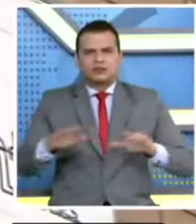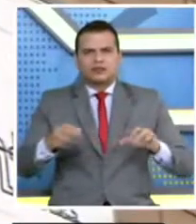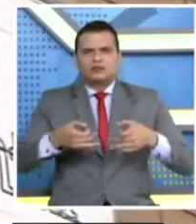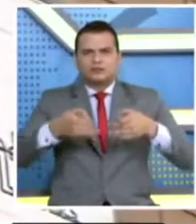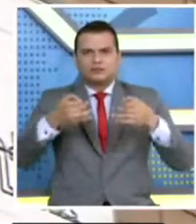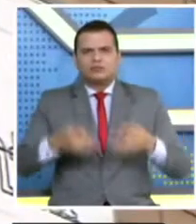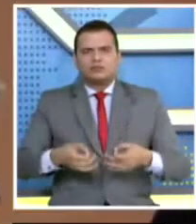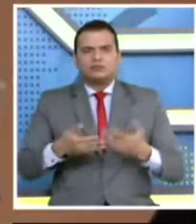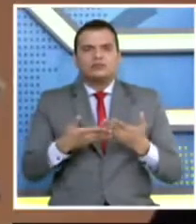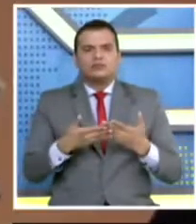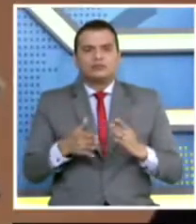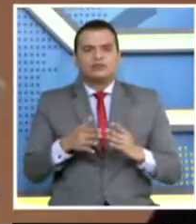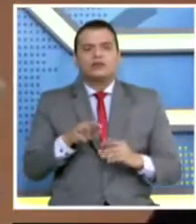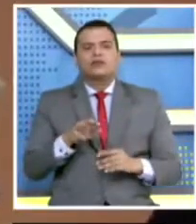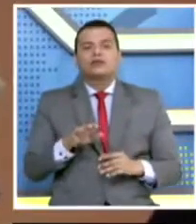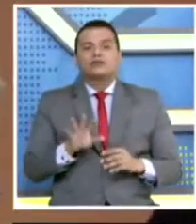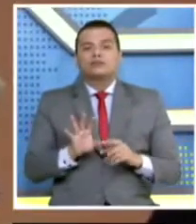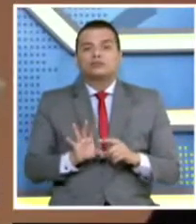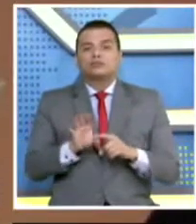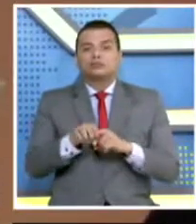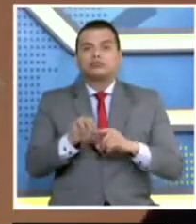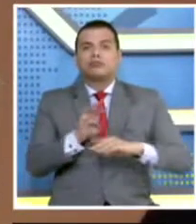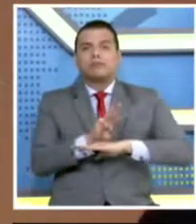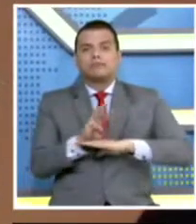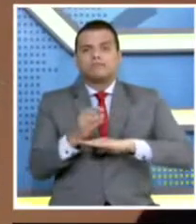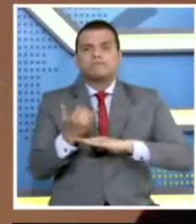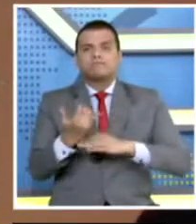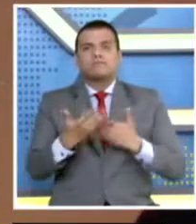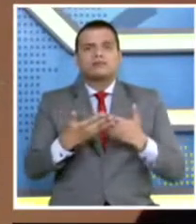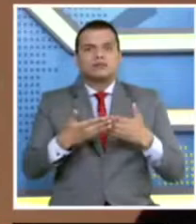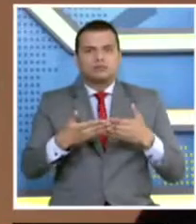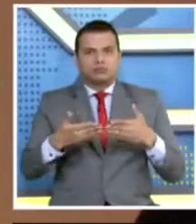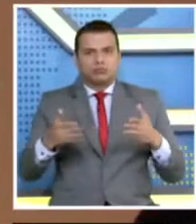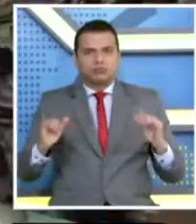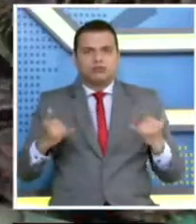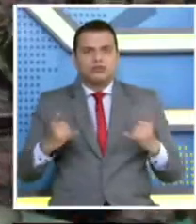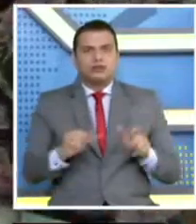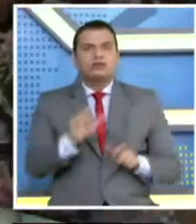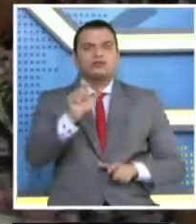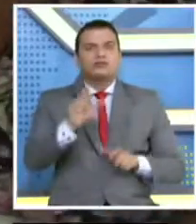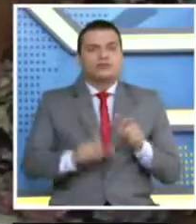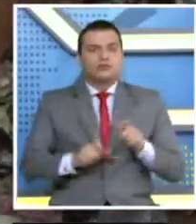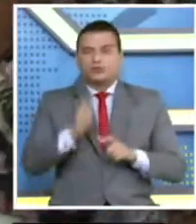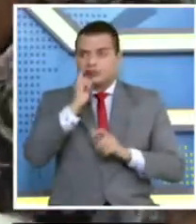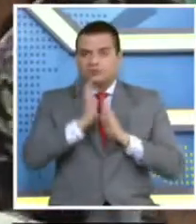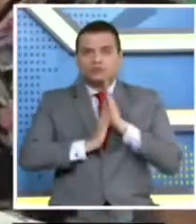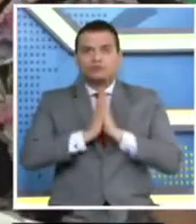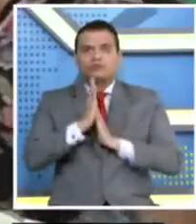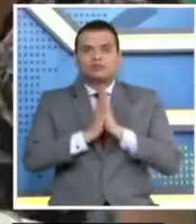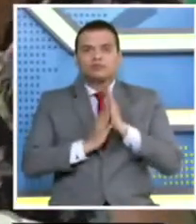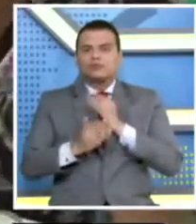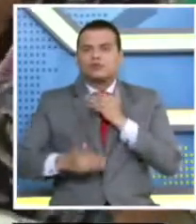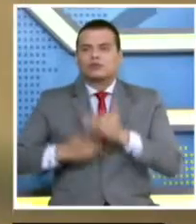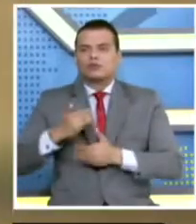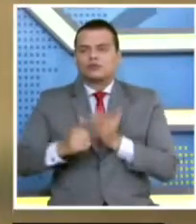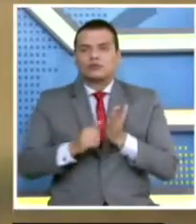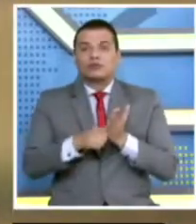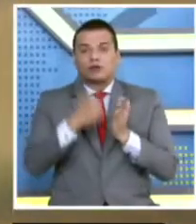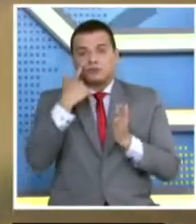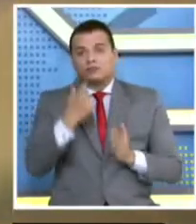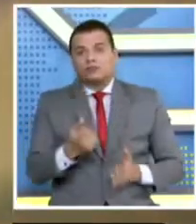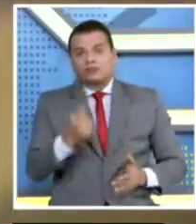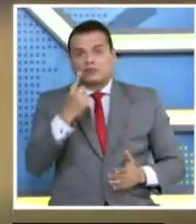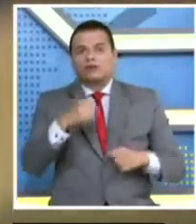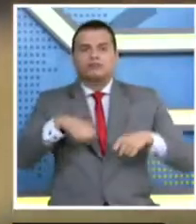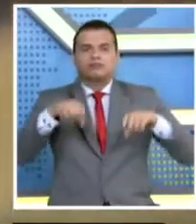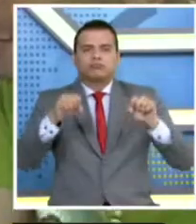A partir de la fecha, el agendamiento web está disponible. La ciudadanía podrá programar con antelación los trámites de cédula por primera vez,